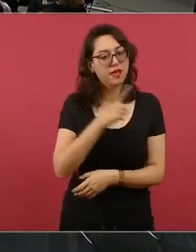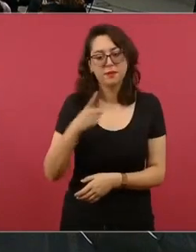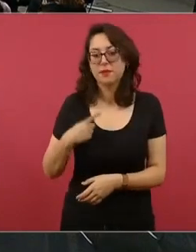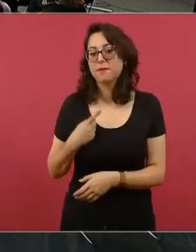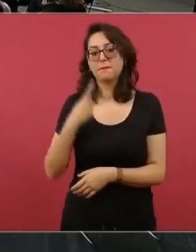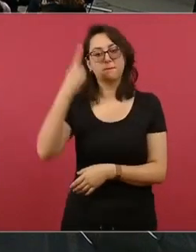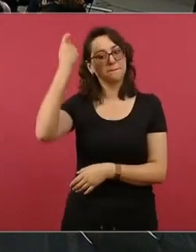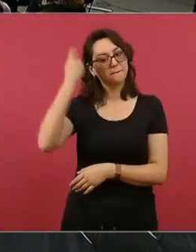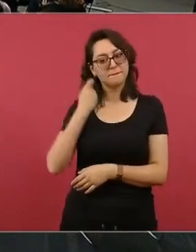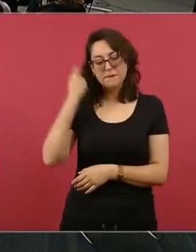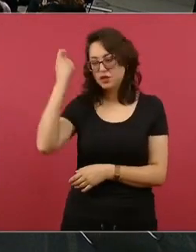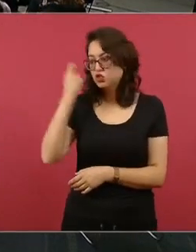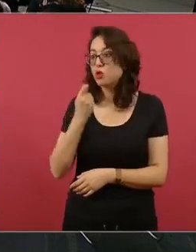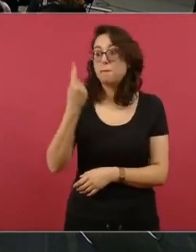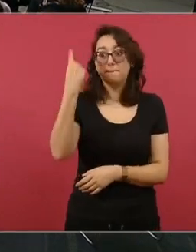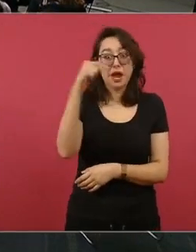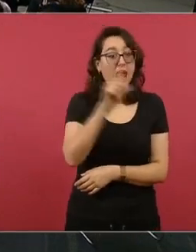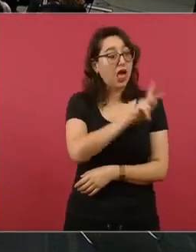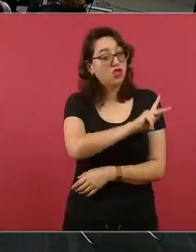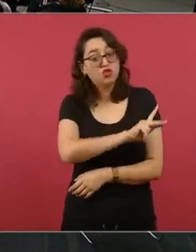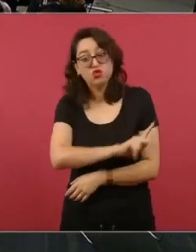no universales.